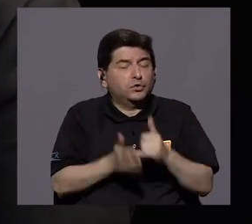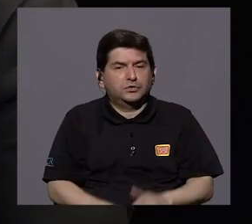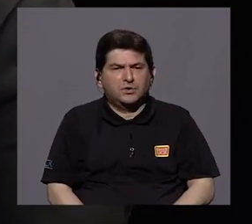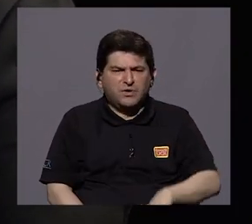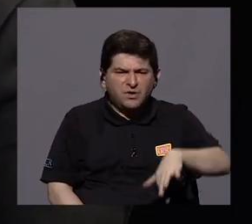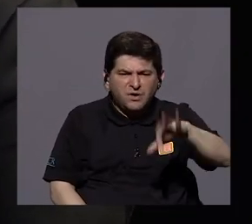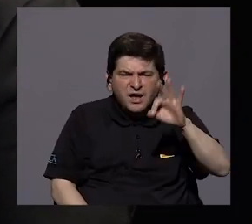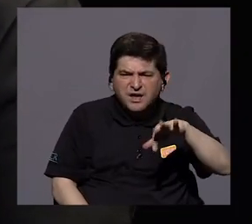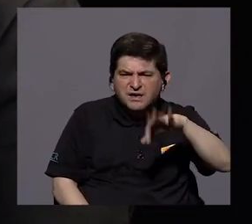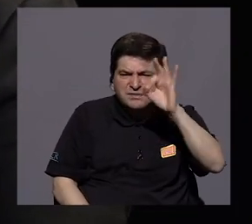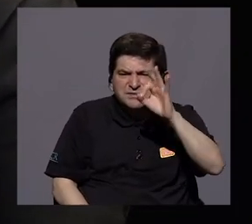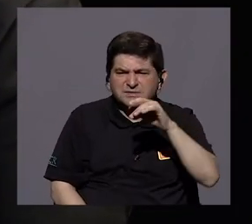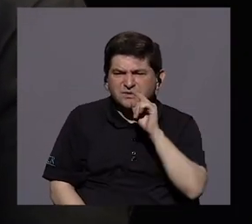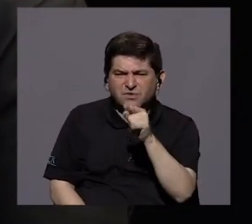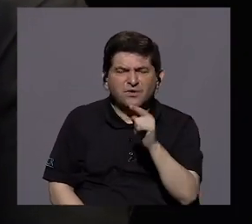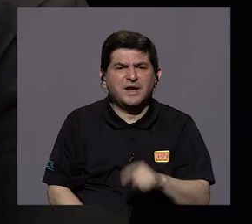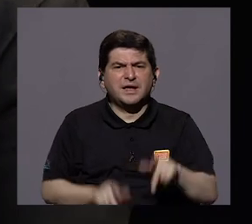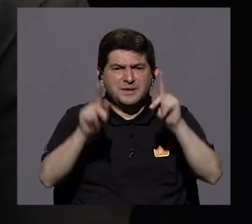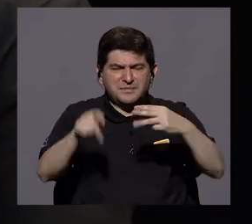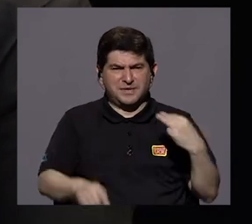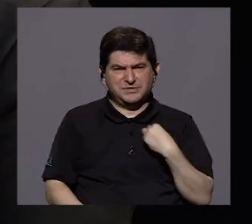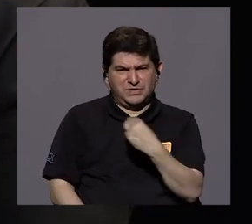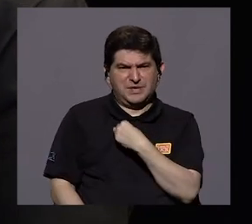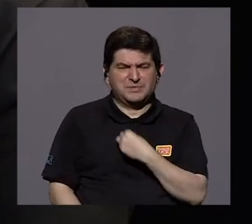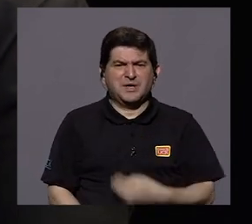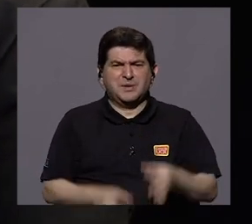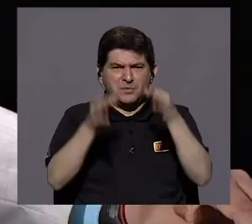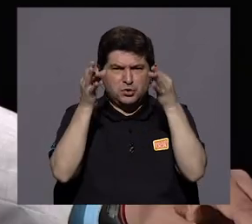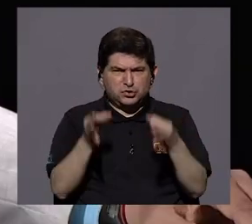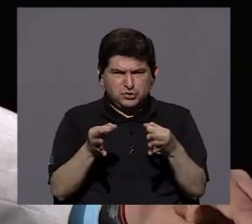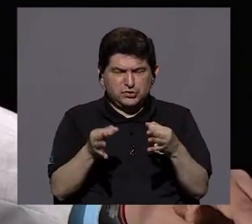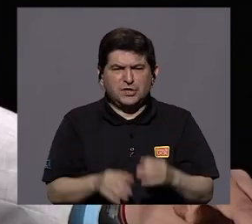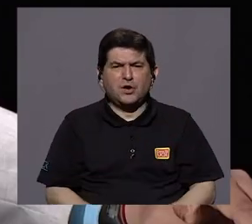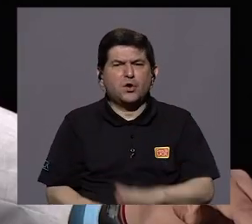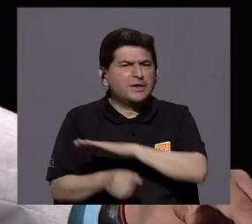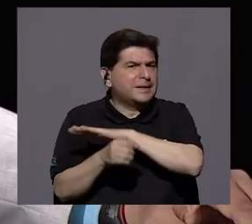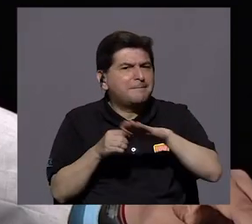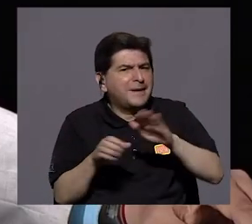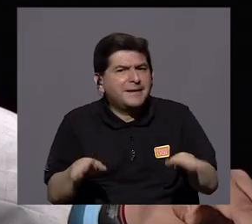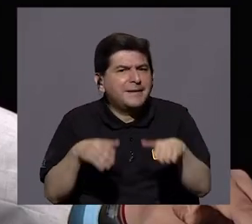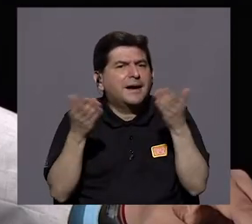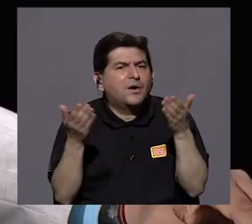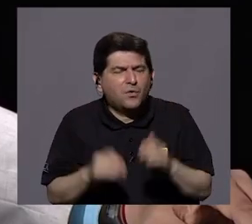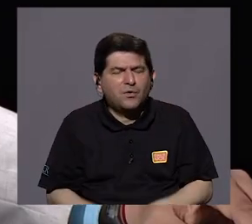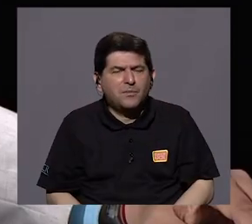cómo se eligen los que integramos la Corte Plena, cómo se eligen los